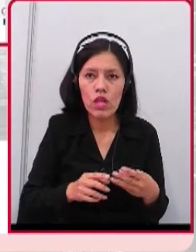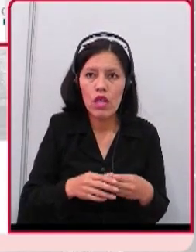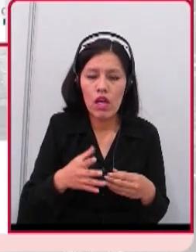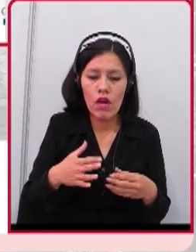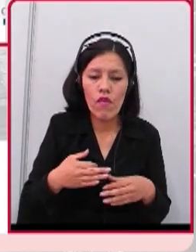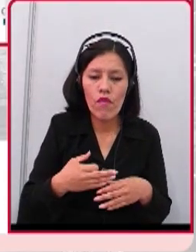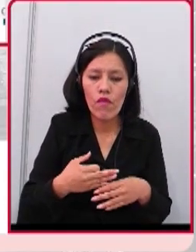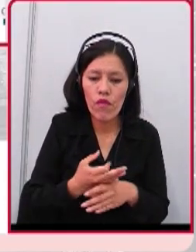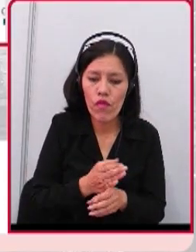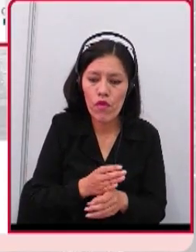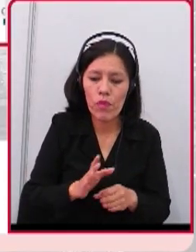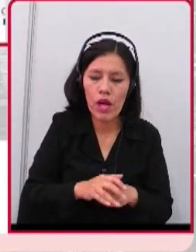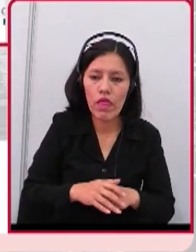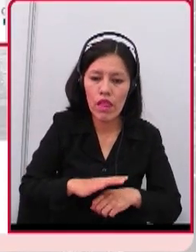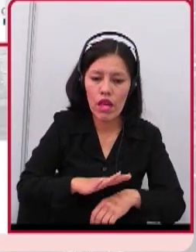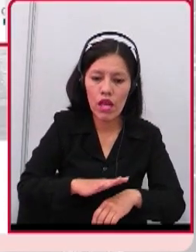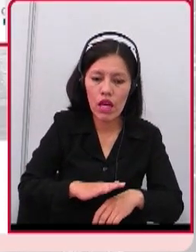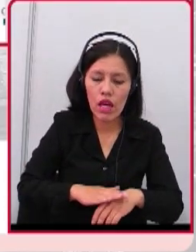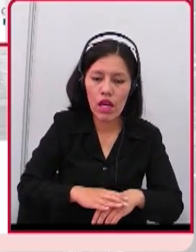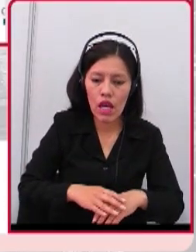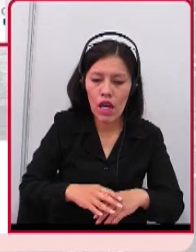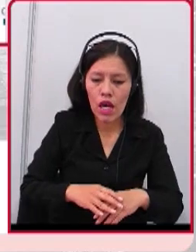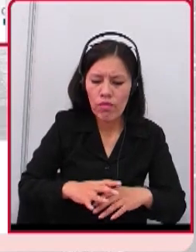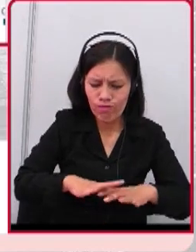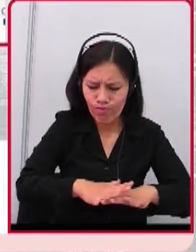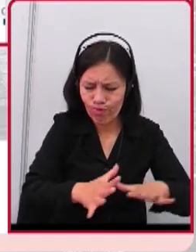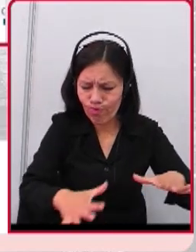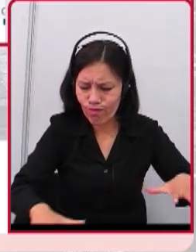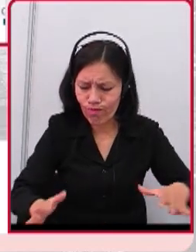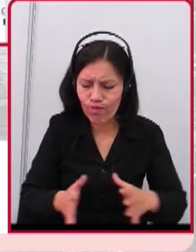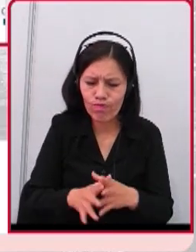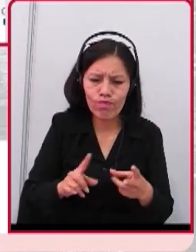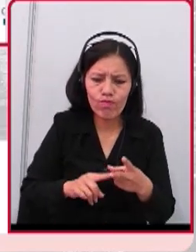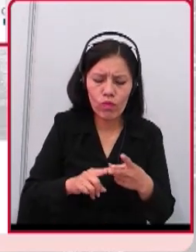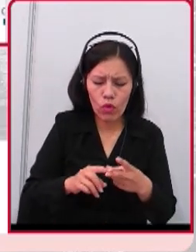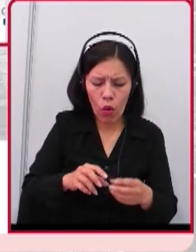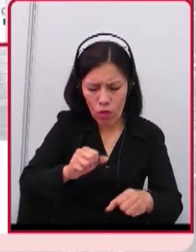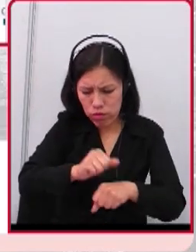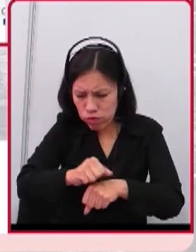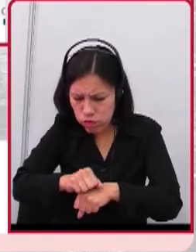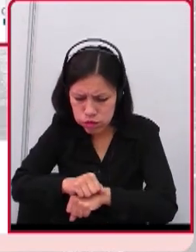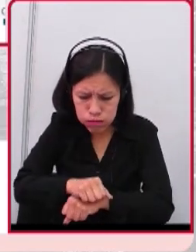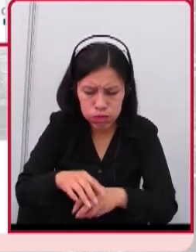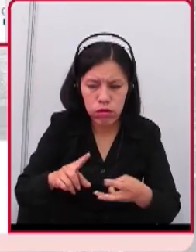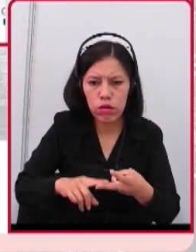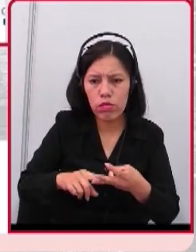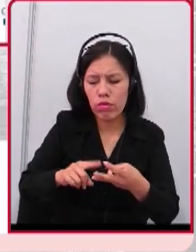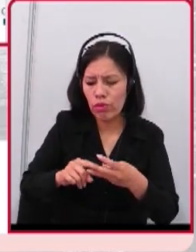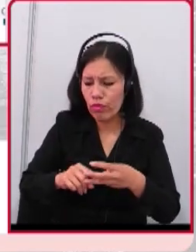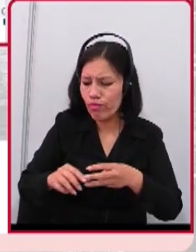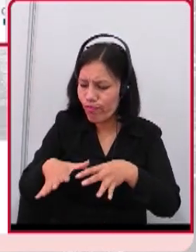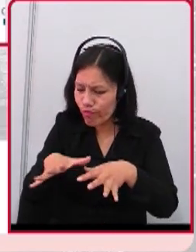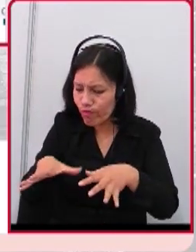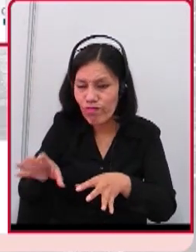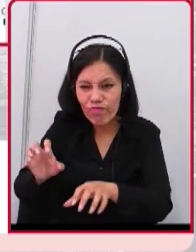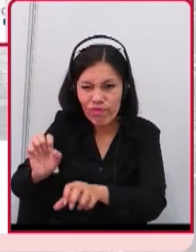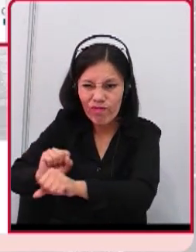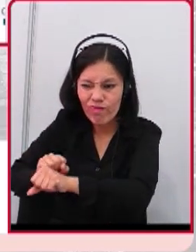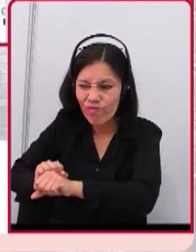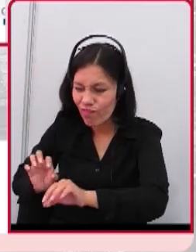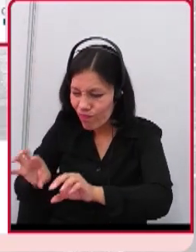mantos, cuerpos o vetas principalmente, ¿no? Bueno, nuestro objetivo principal en este proyecto